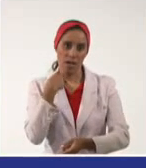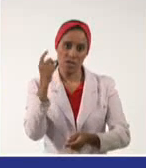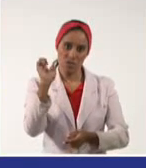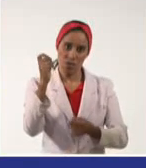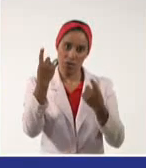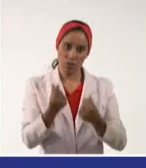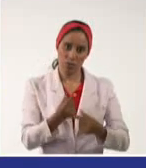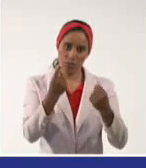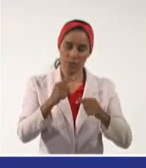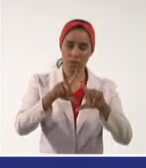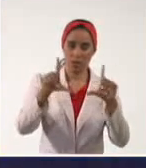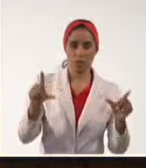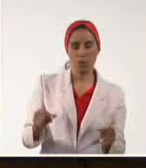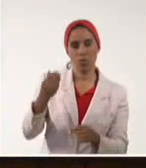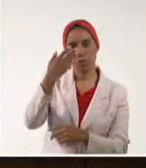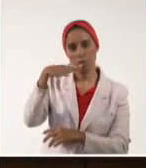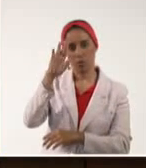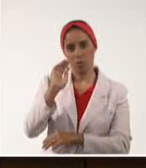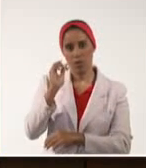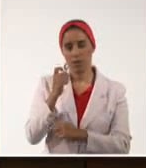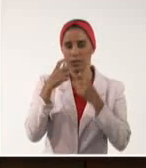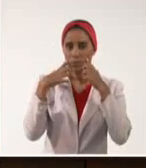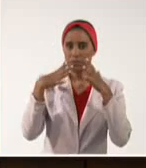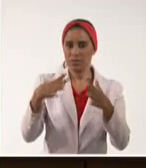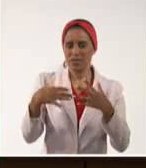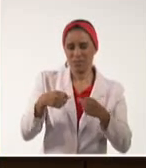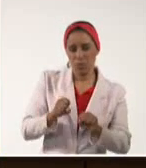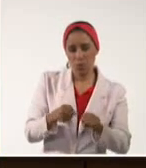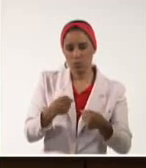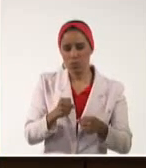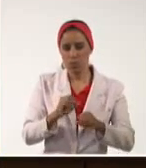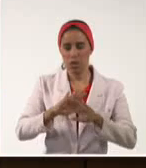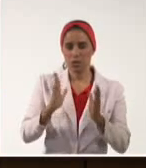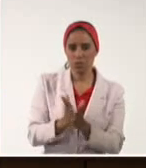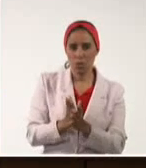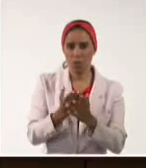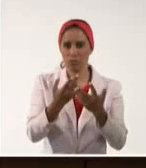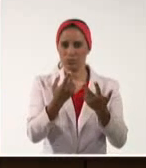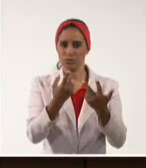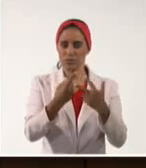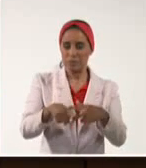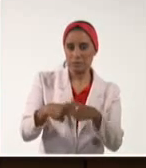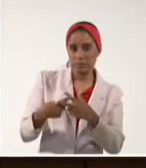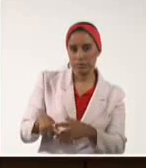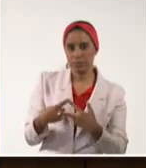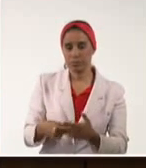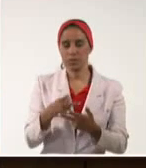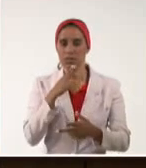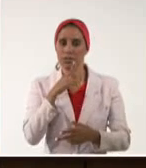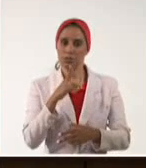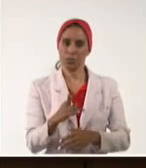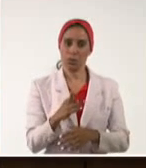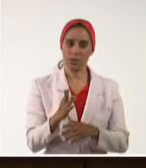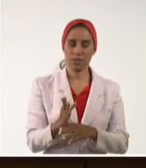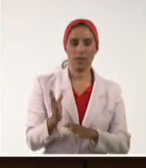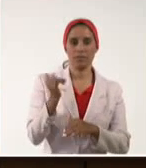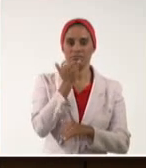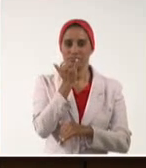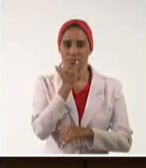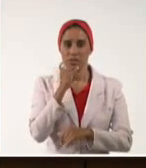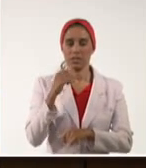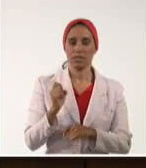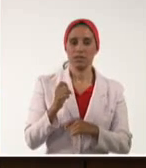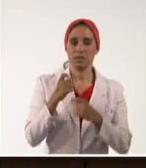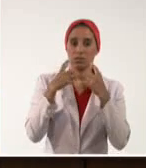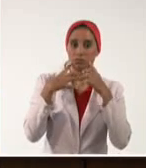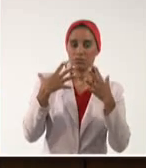cubana. Corregir profundas distorsiones y desviaciones estructurales que lastran el desempeño económico